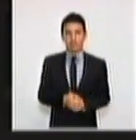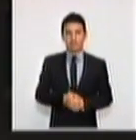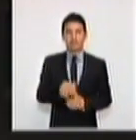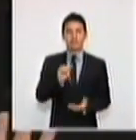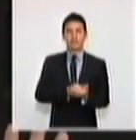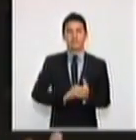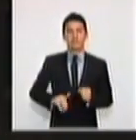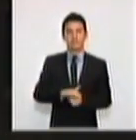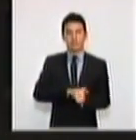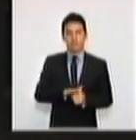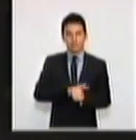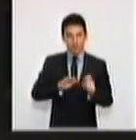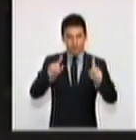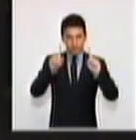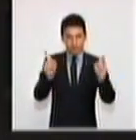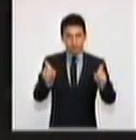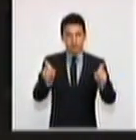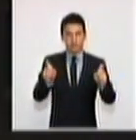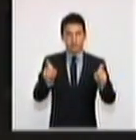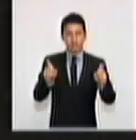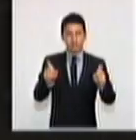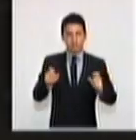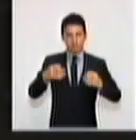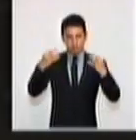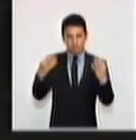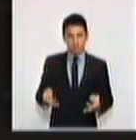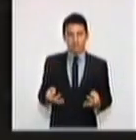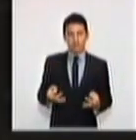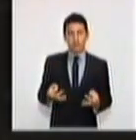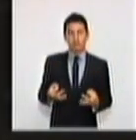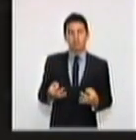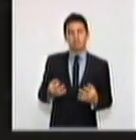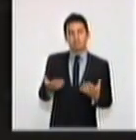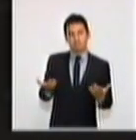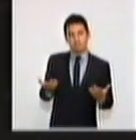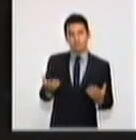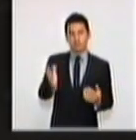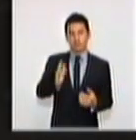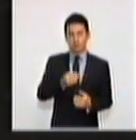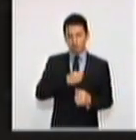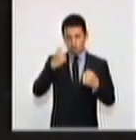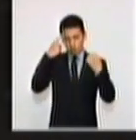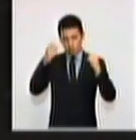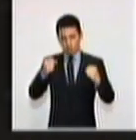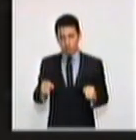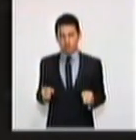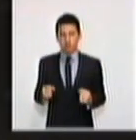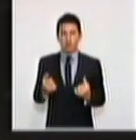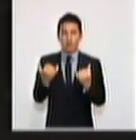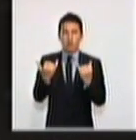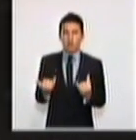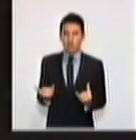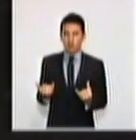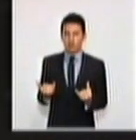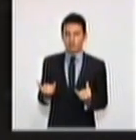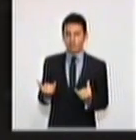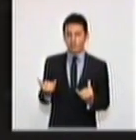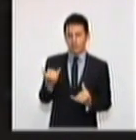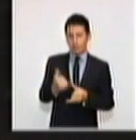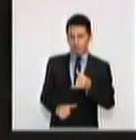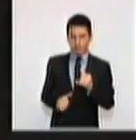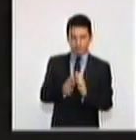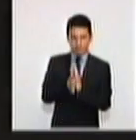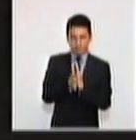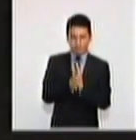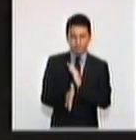un asunto que realmente puede terminar siendo de menor cuantía ante el hecho que nos ocupa esta última